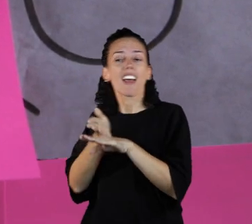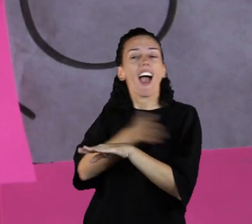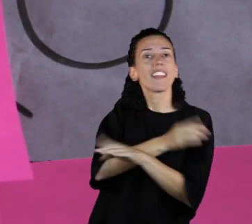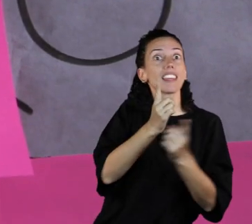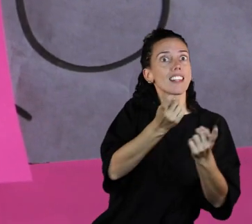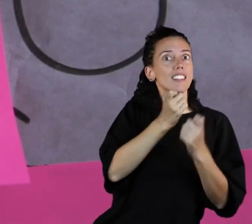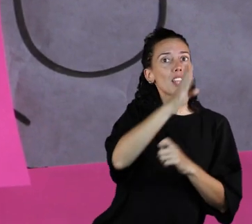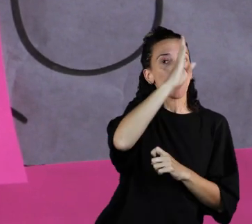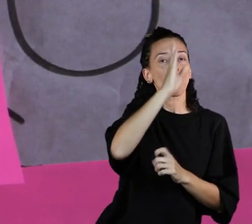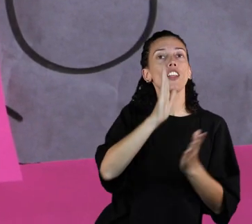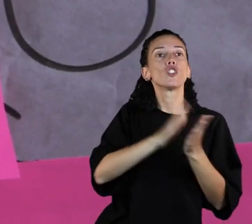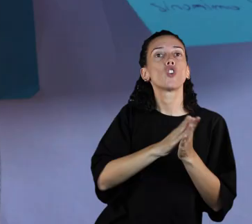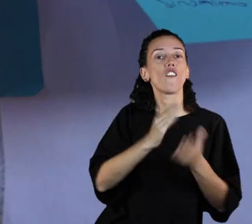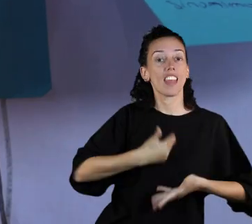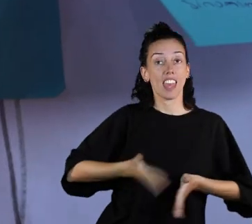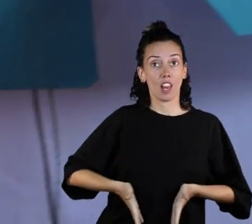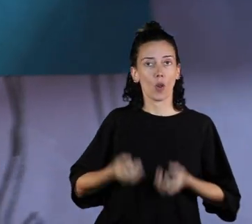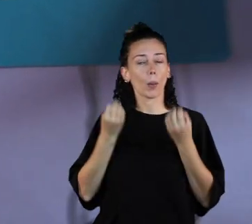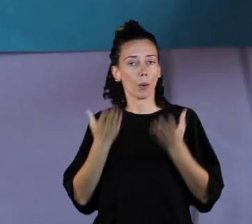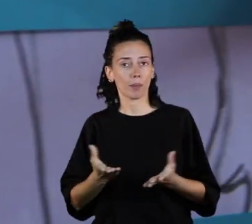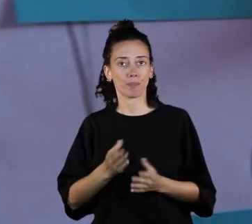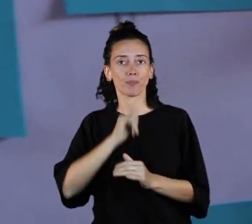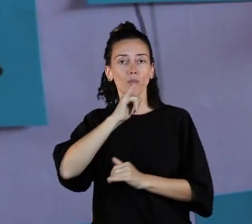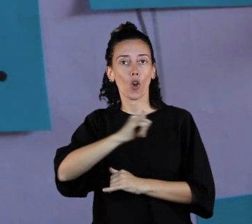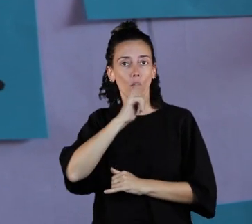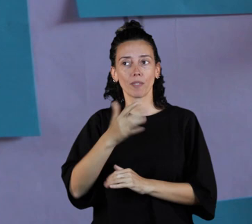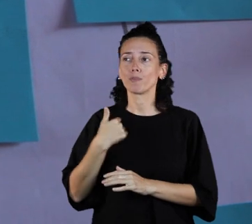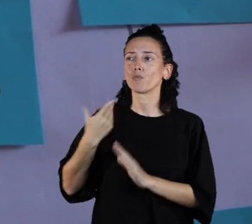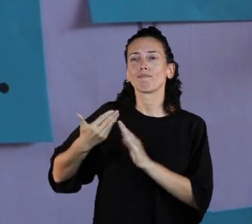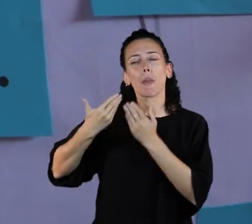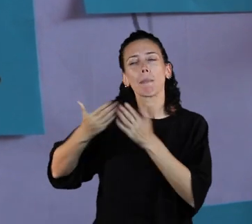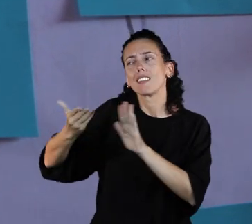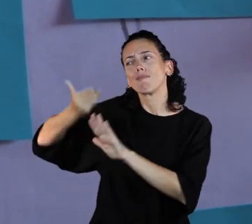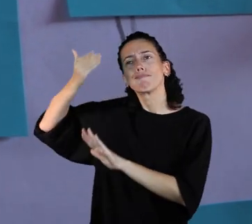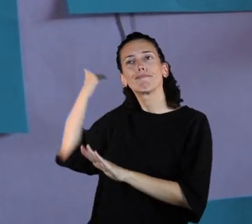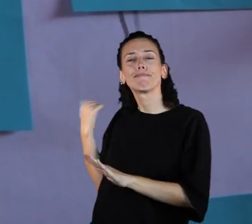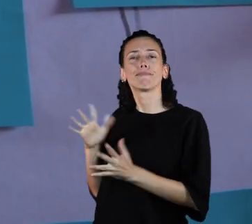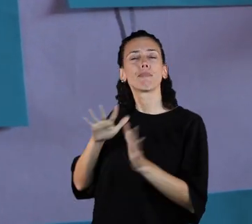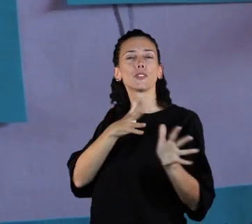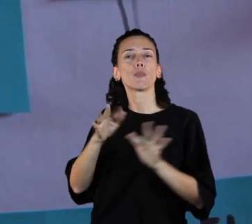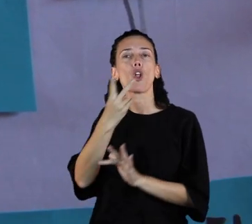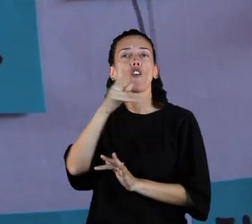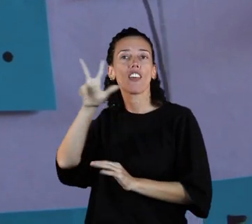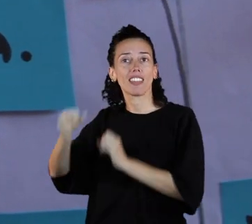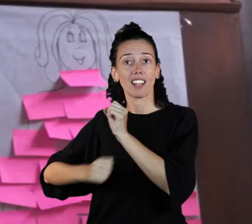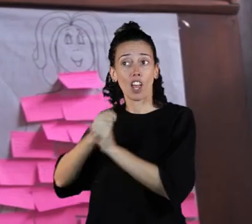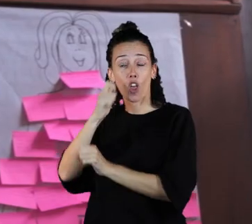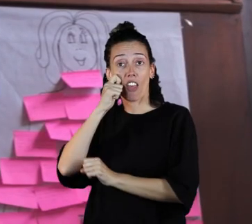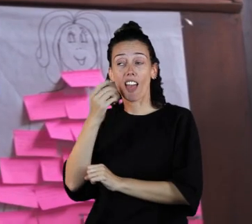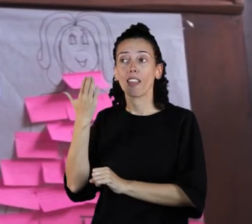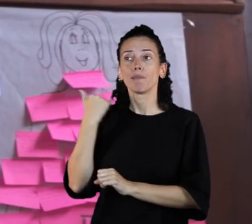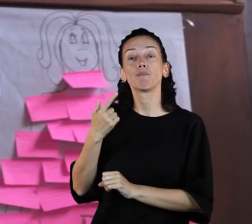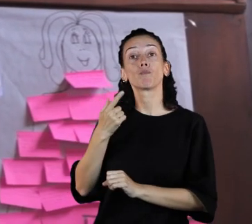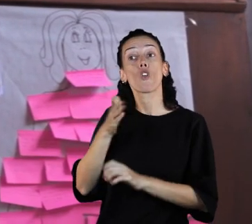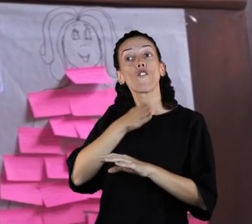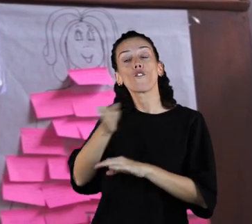empezamos con el tema género. Y yo me recuerdo cuando empecé con ese tema, no sé, yo tenía 23 años,